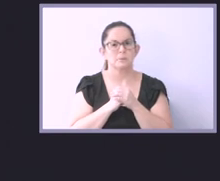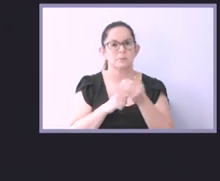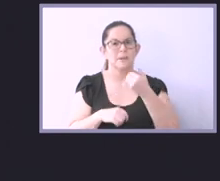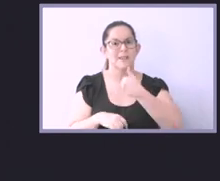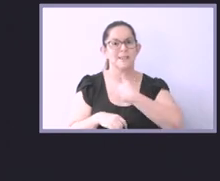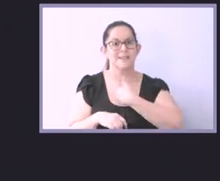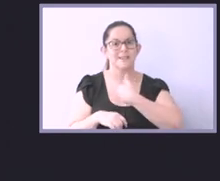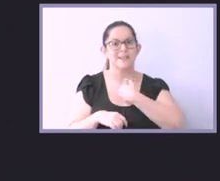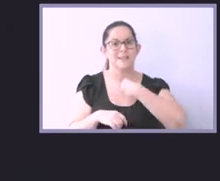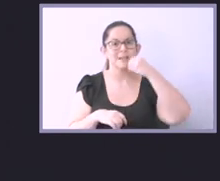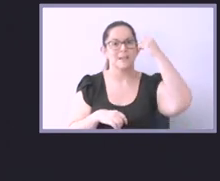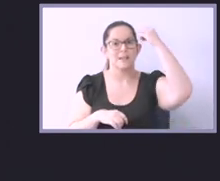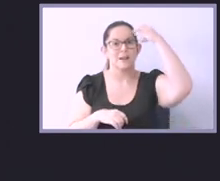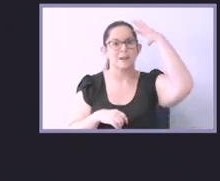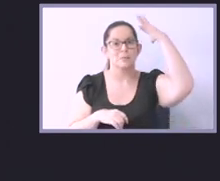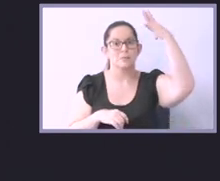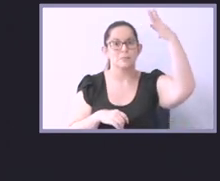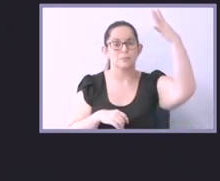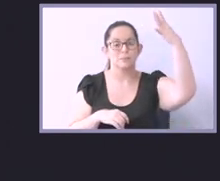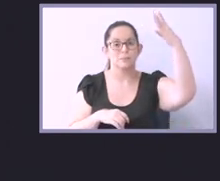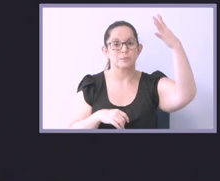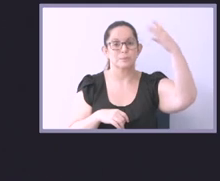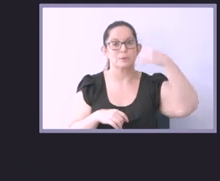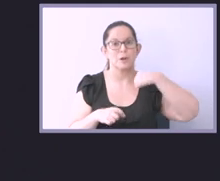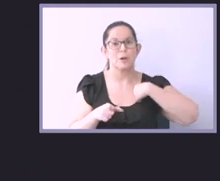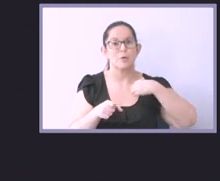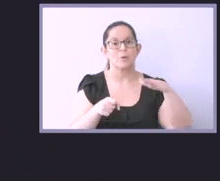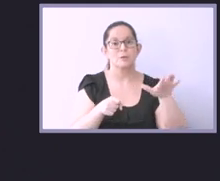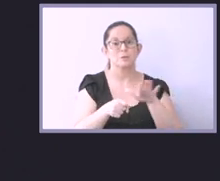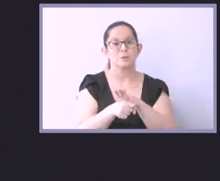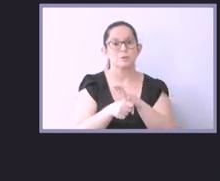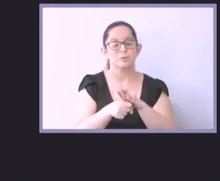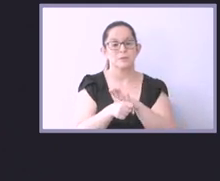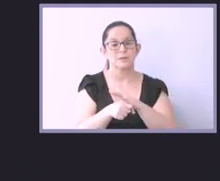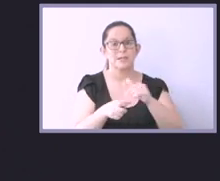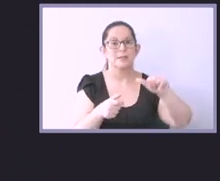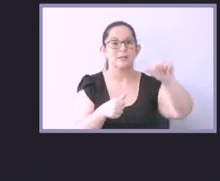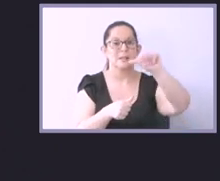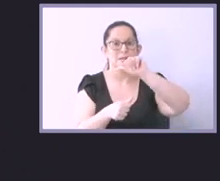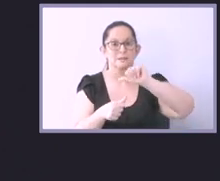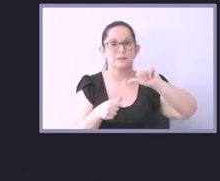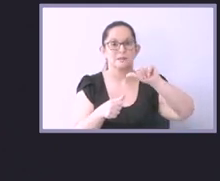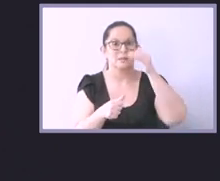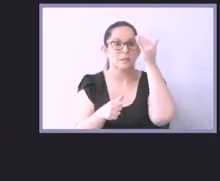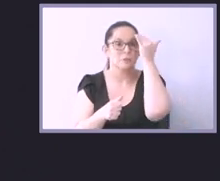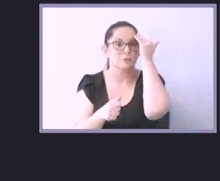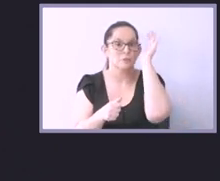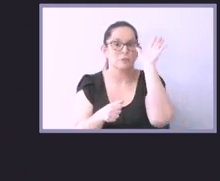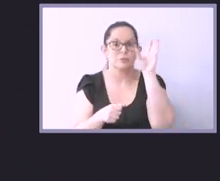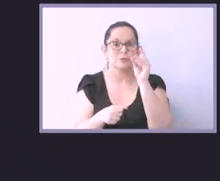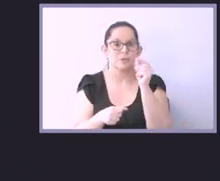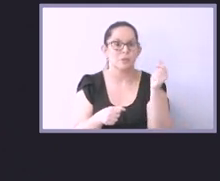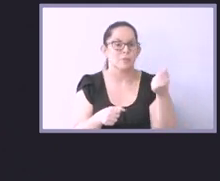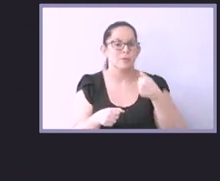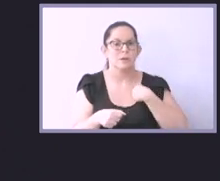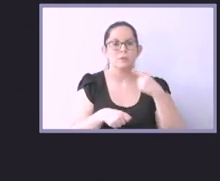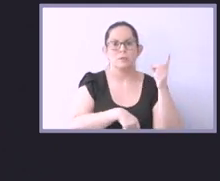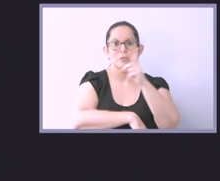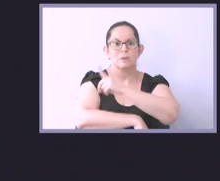tener la lámpara encendida con el suficiente aceite. No sé cuántos días durará la